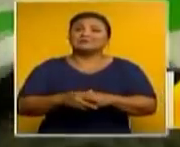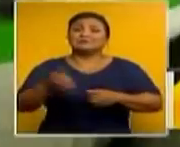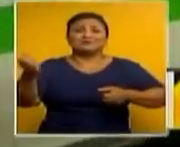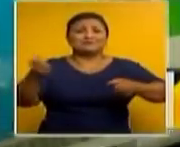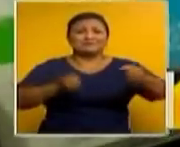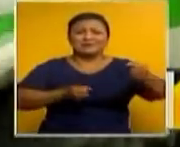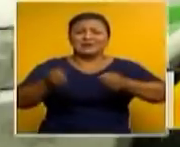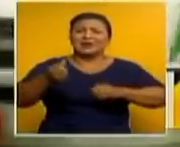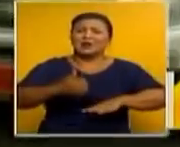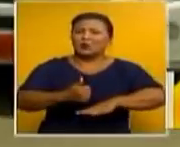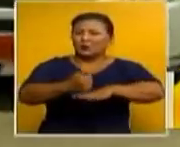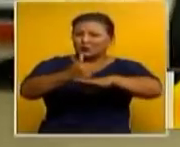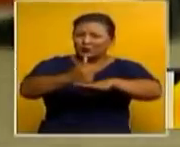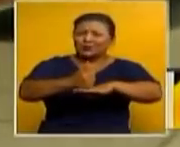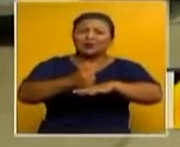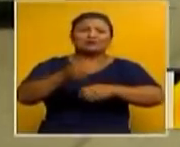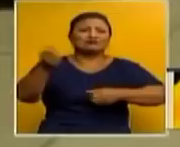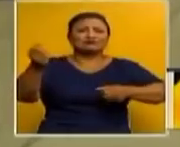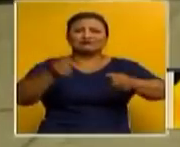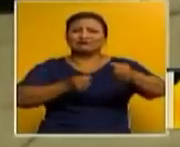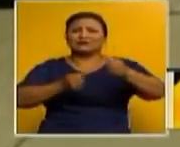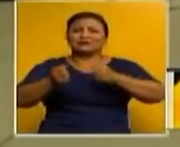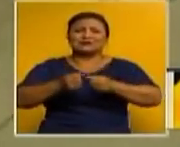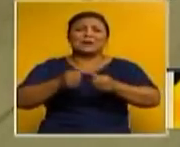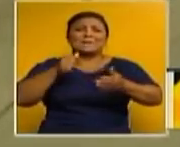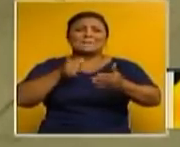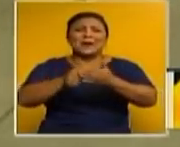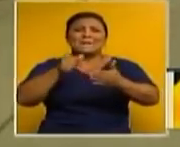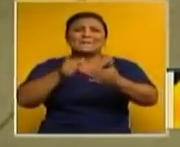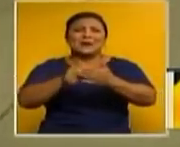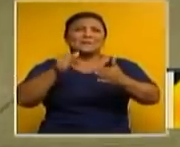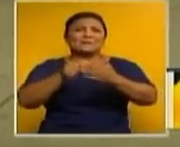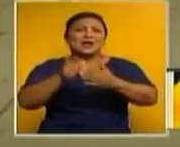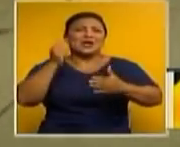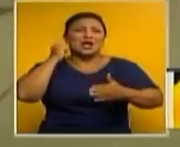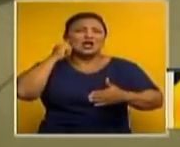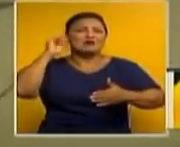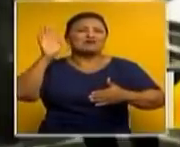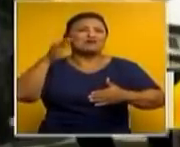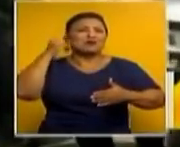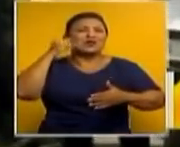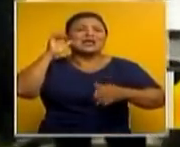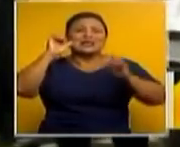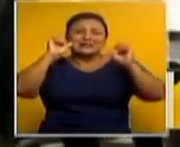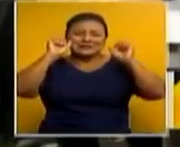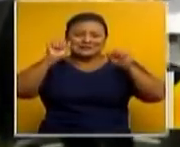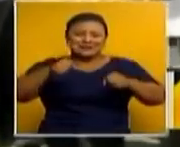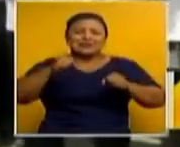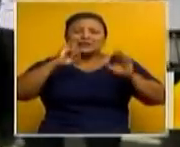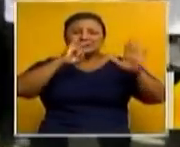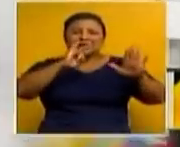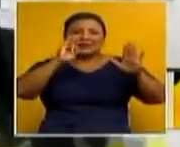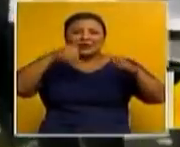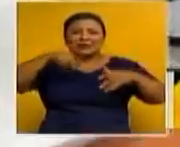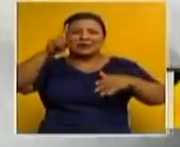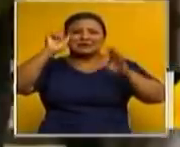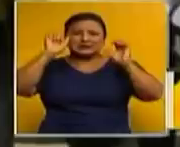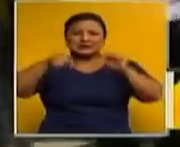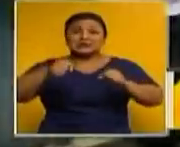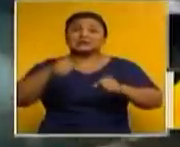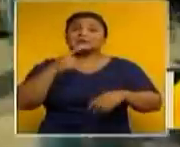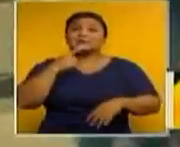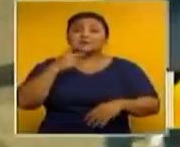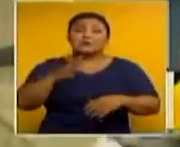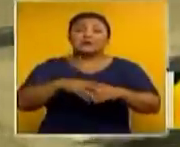automotor de las autoridades. Los conductores hacían sonar las bocinas al ritmo de la canción Siete Veces Sí, que ha sido una tónica en todas las